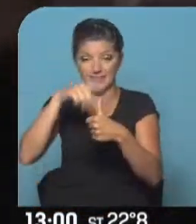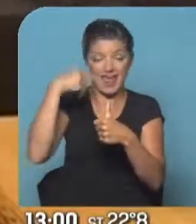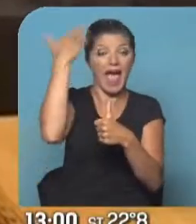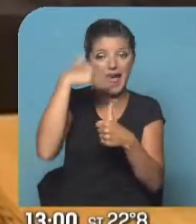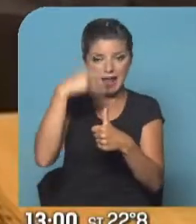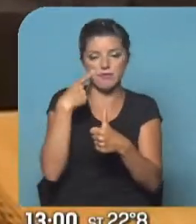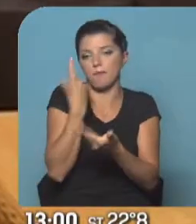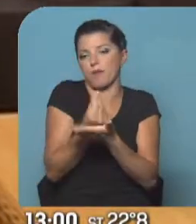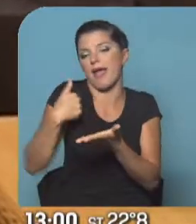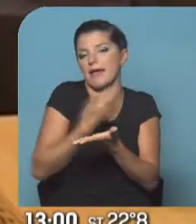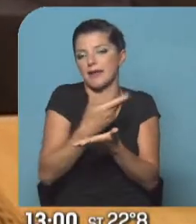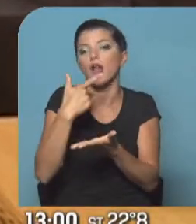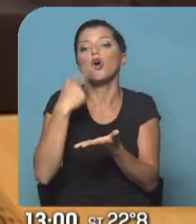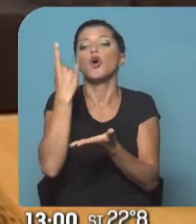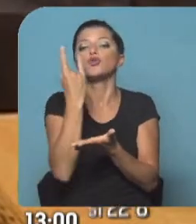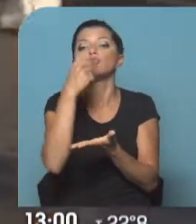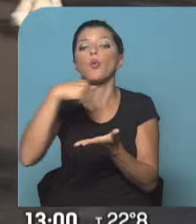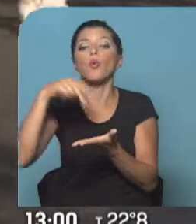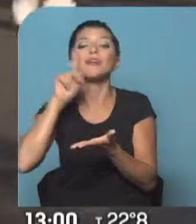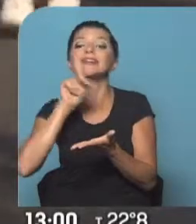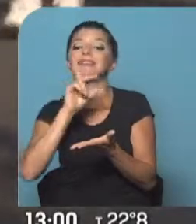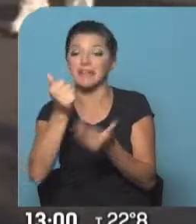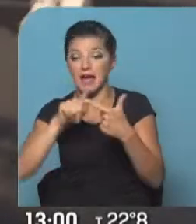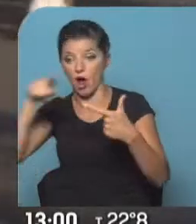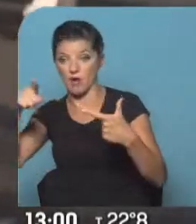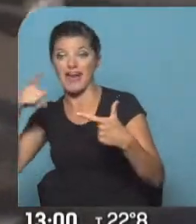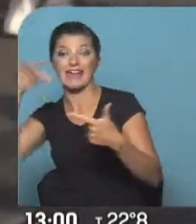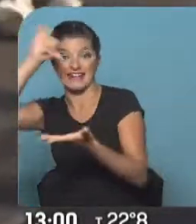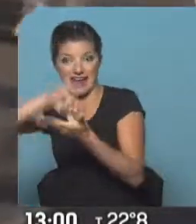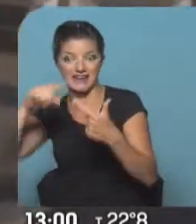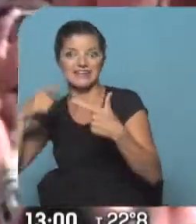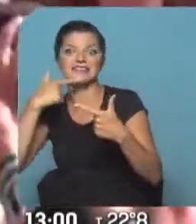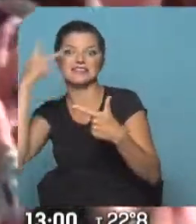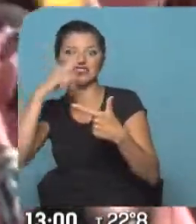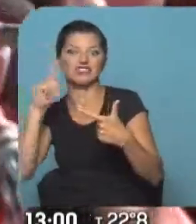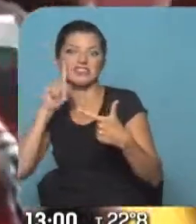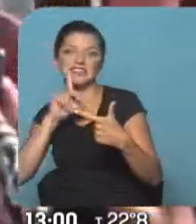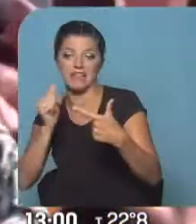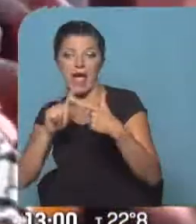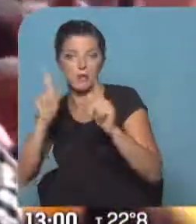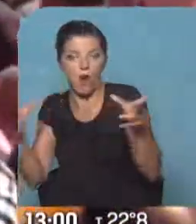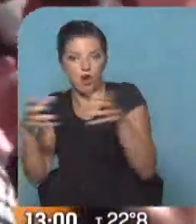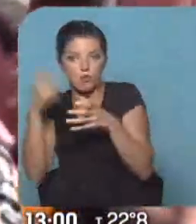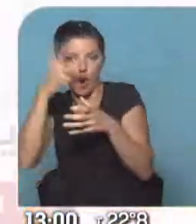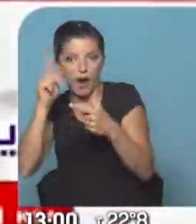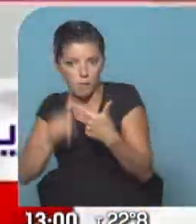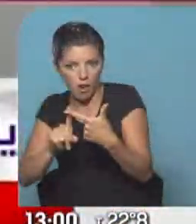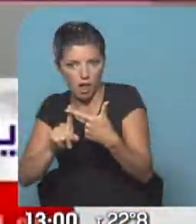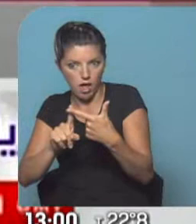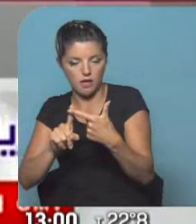es predominantemente sunita, en tanto Irán es chiita, como el movimiento libanés Hezbollah, al que respalda